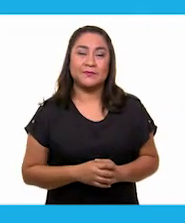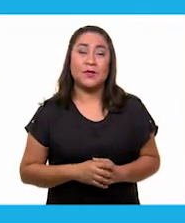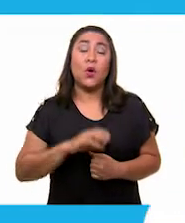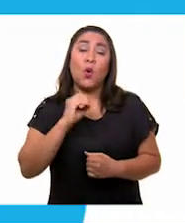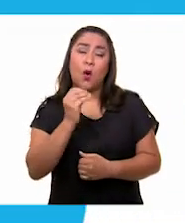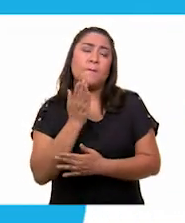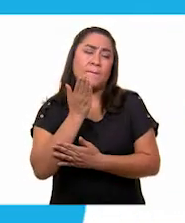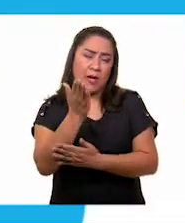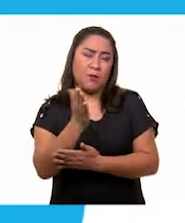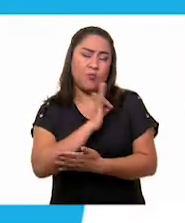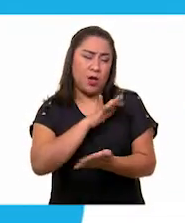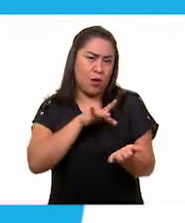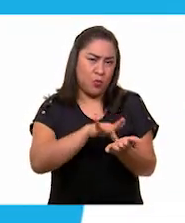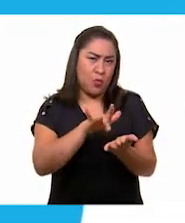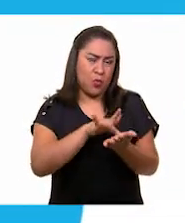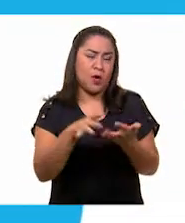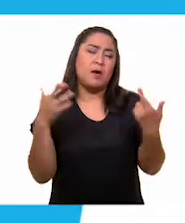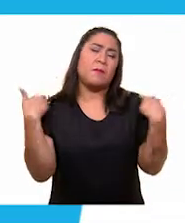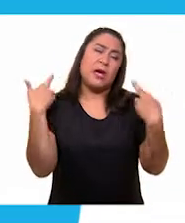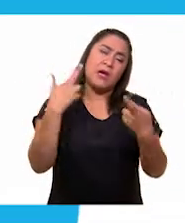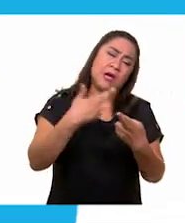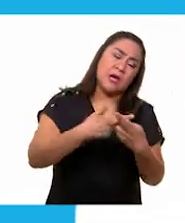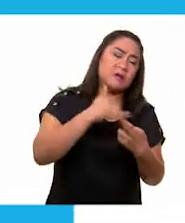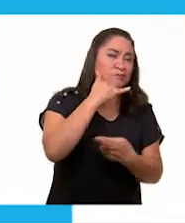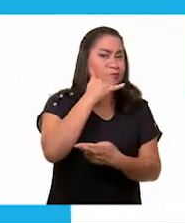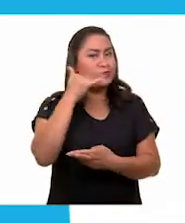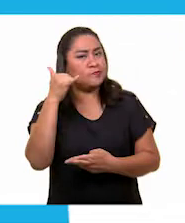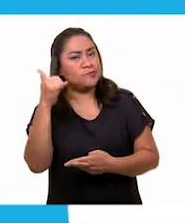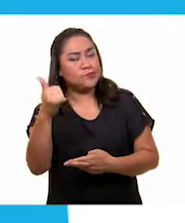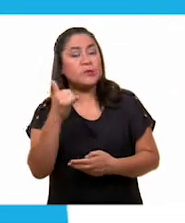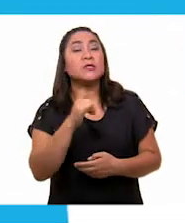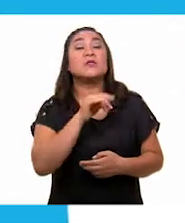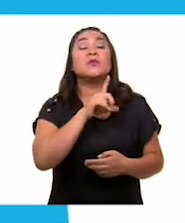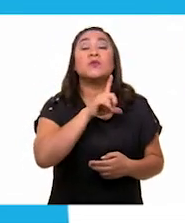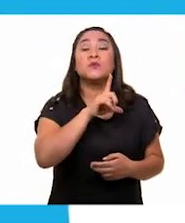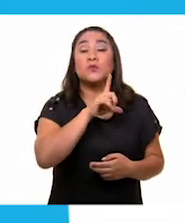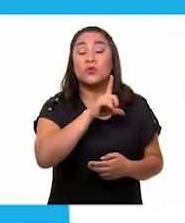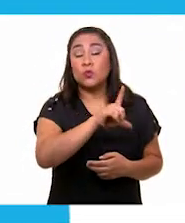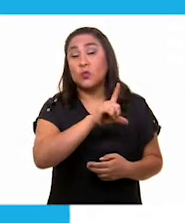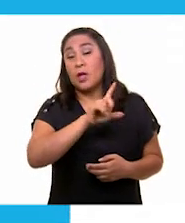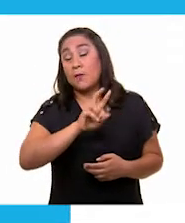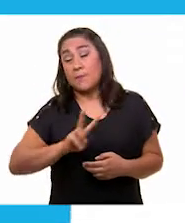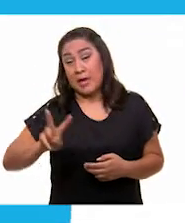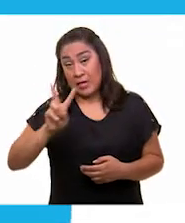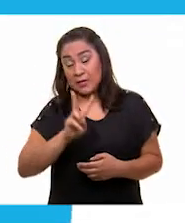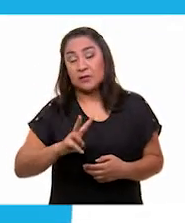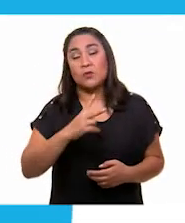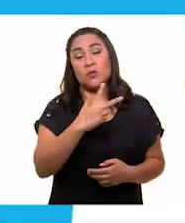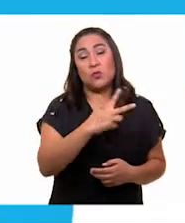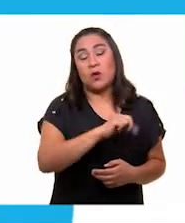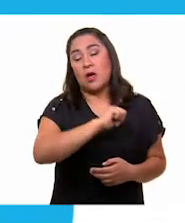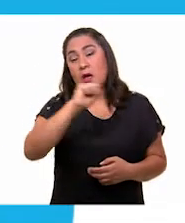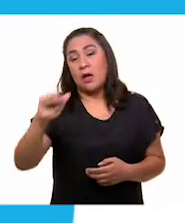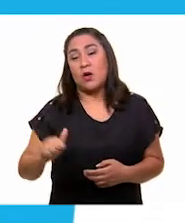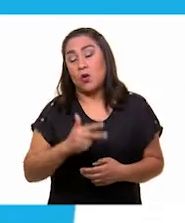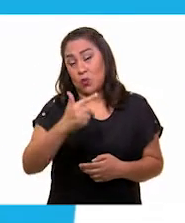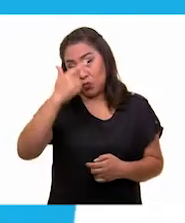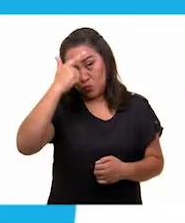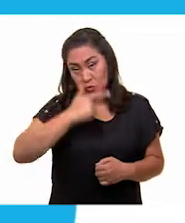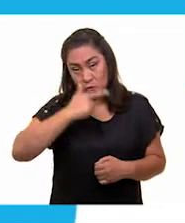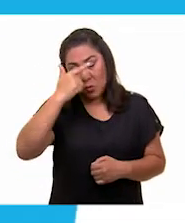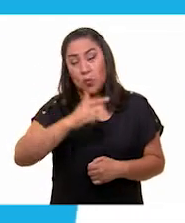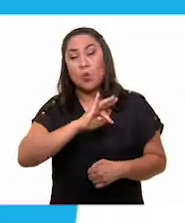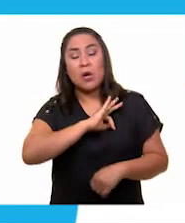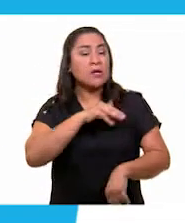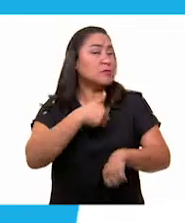Para solicitar apoyo pedagógico, comunícate con maestras y maestros de lunes a viernes de 8 a 20